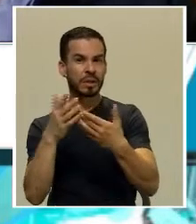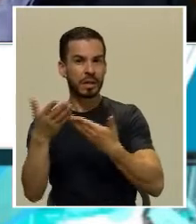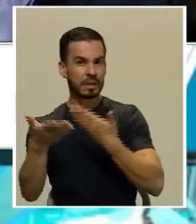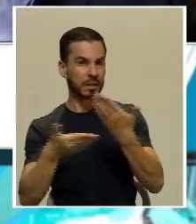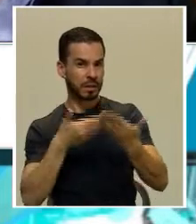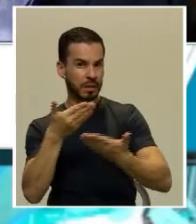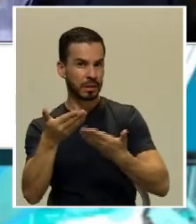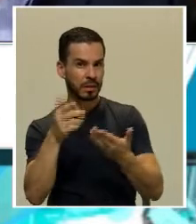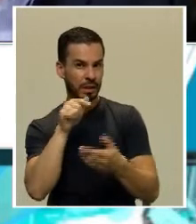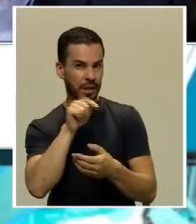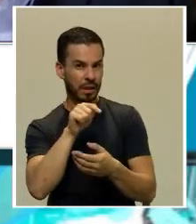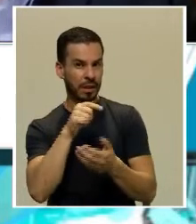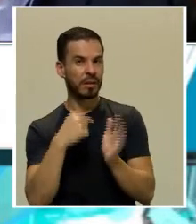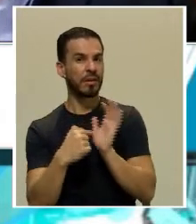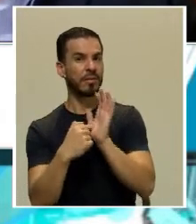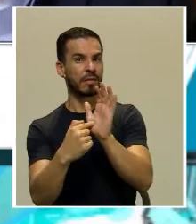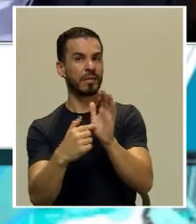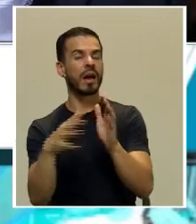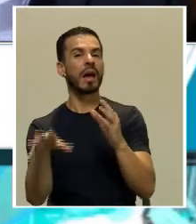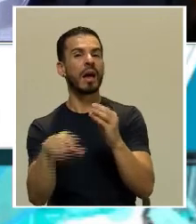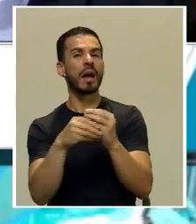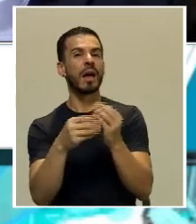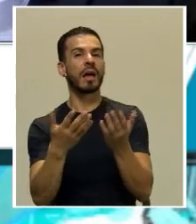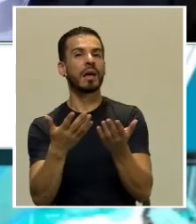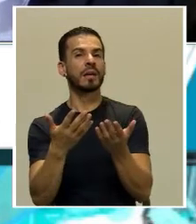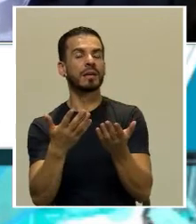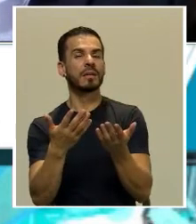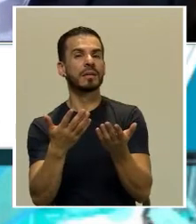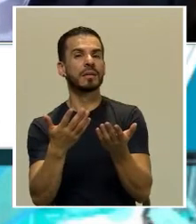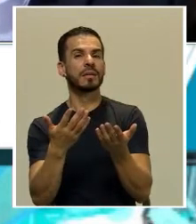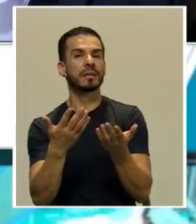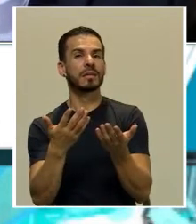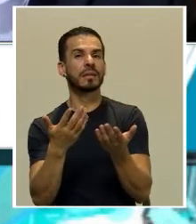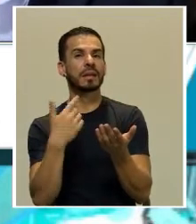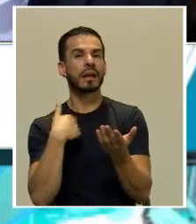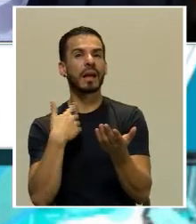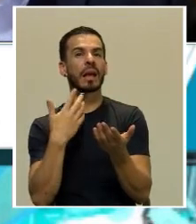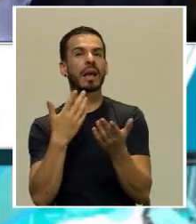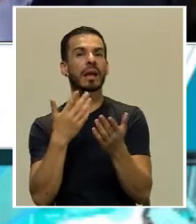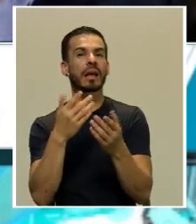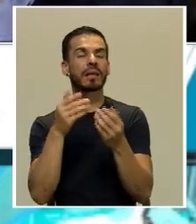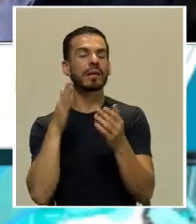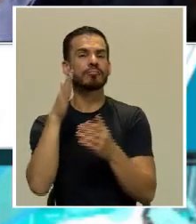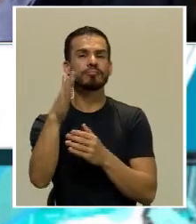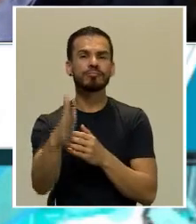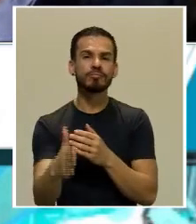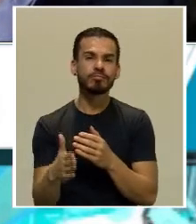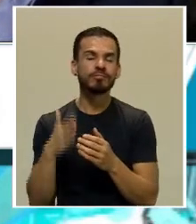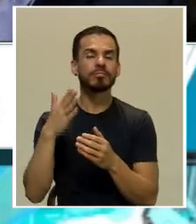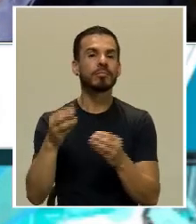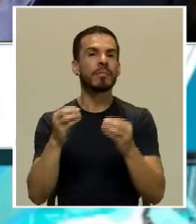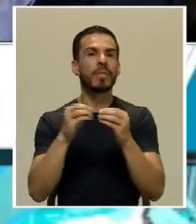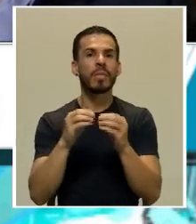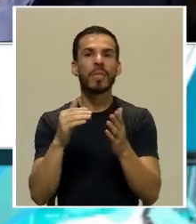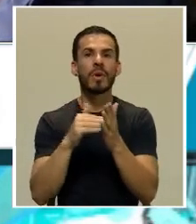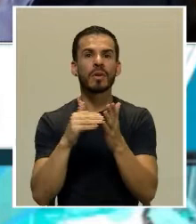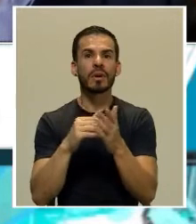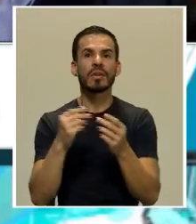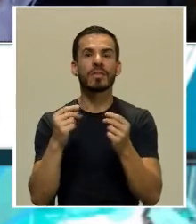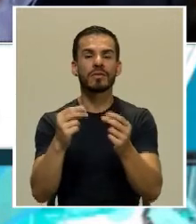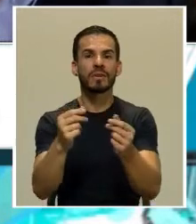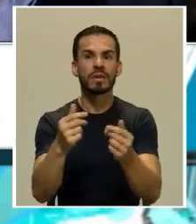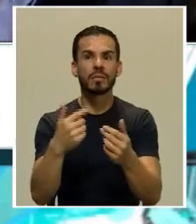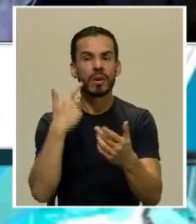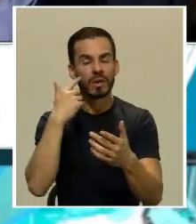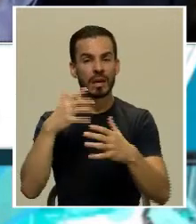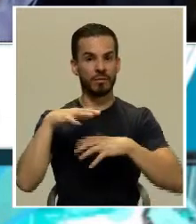este encono, se está reflejando además, Álvaro, en que se ralentó completamente el ritmo